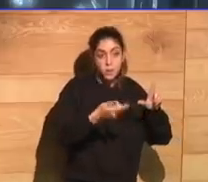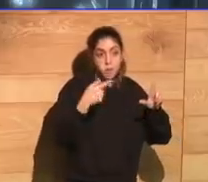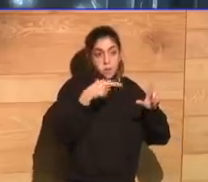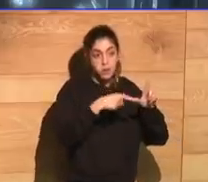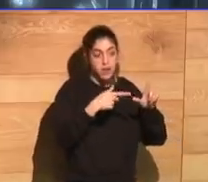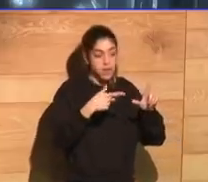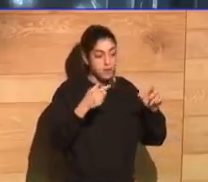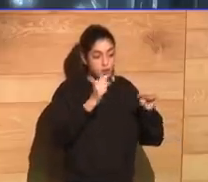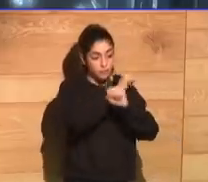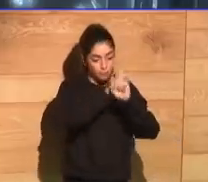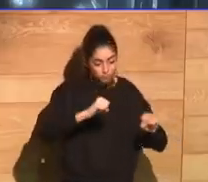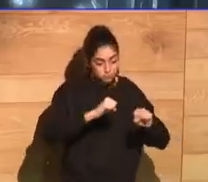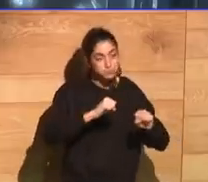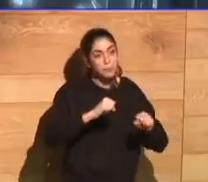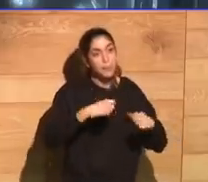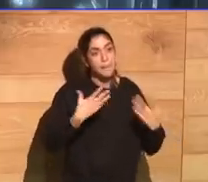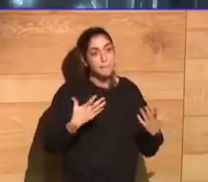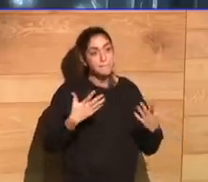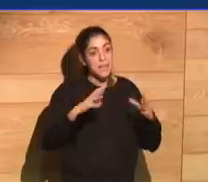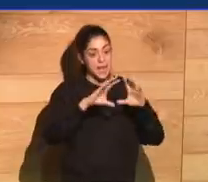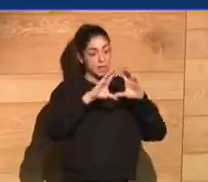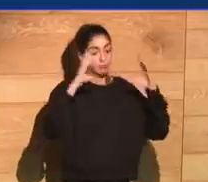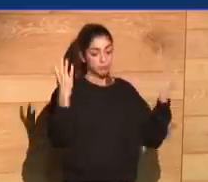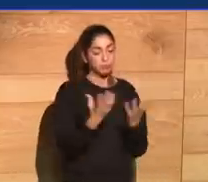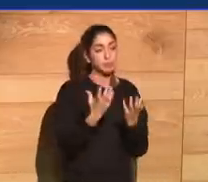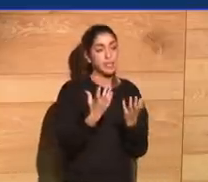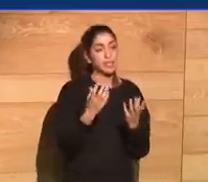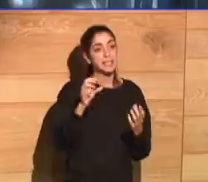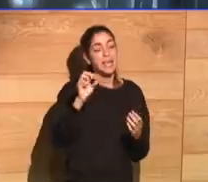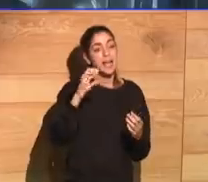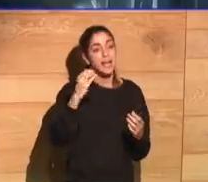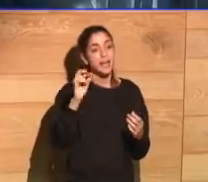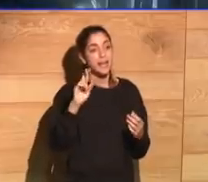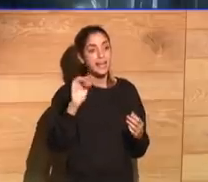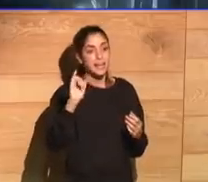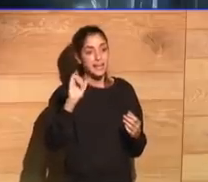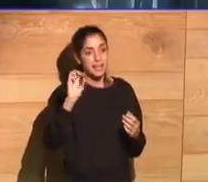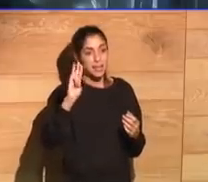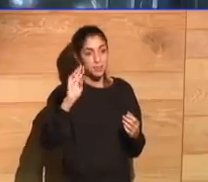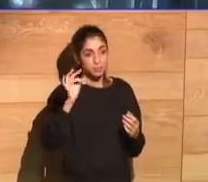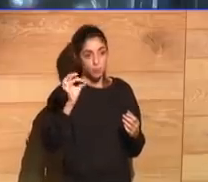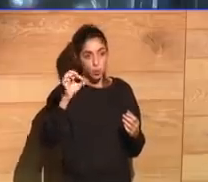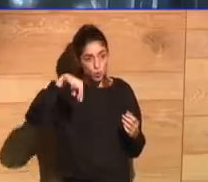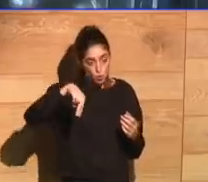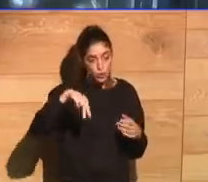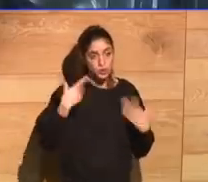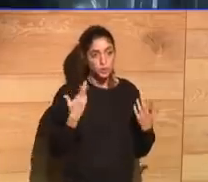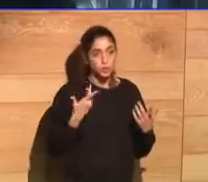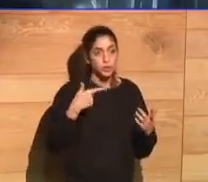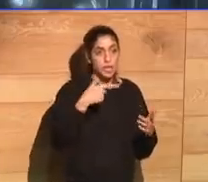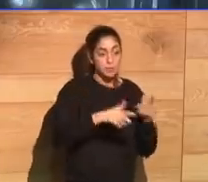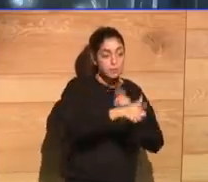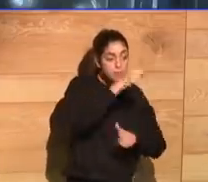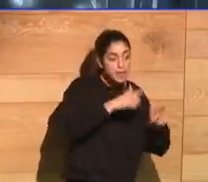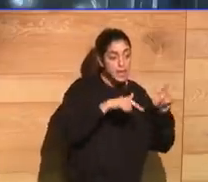está estallando el planeta Krypton. Quiere decir que nos está proponiendo un viaje en el que tú ya sabes que primero estás entrando dentro de un cómic